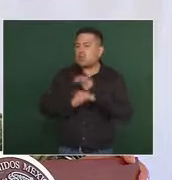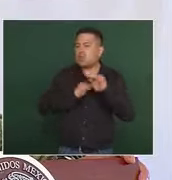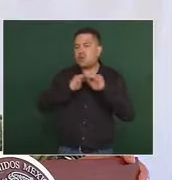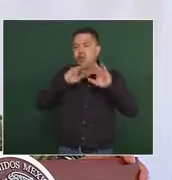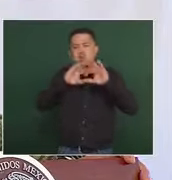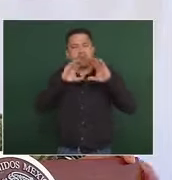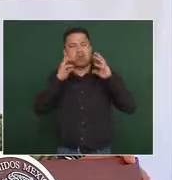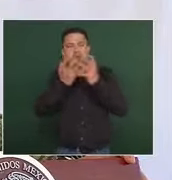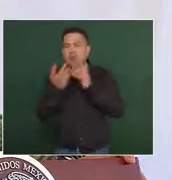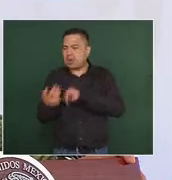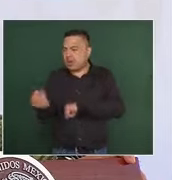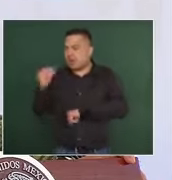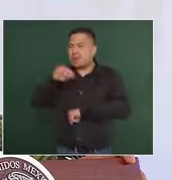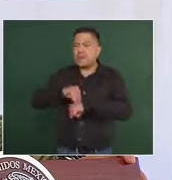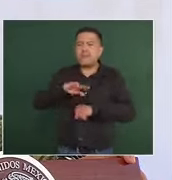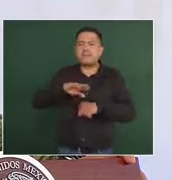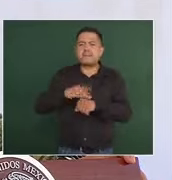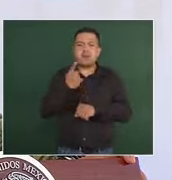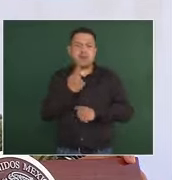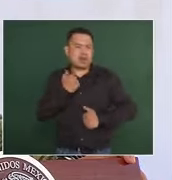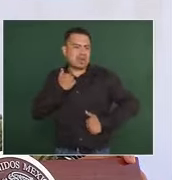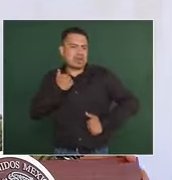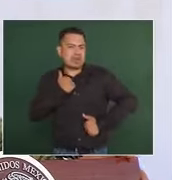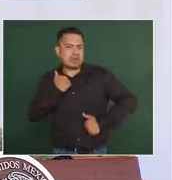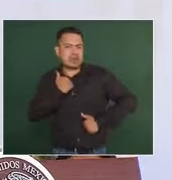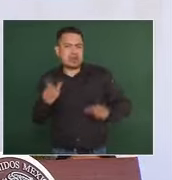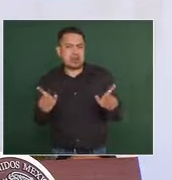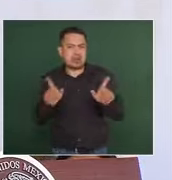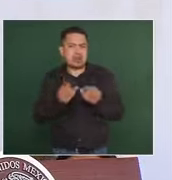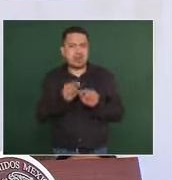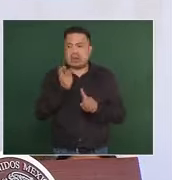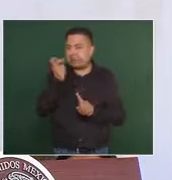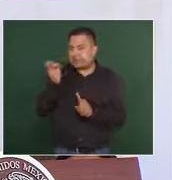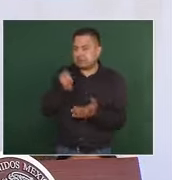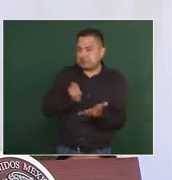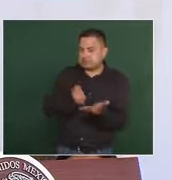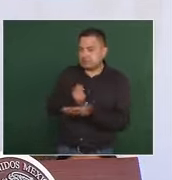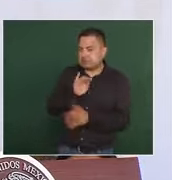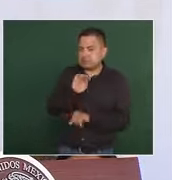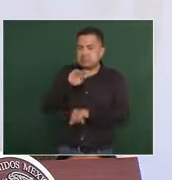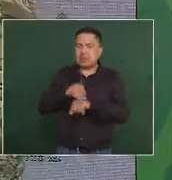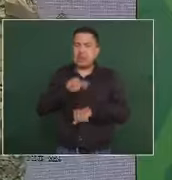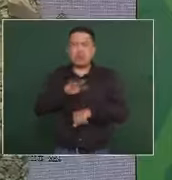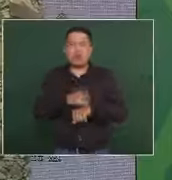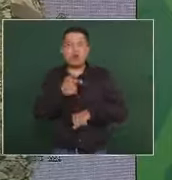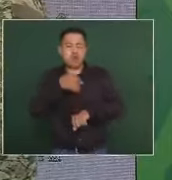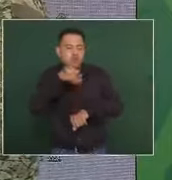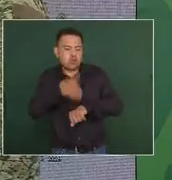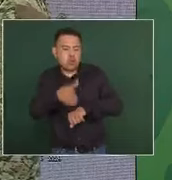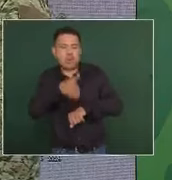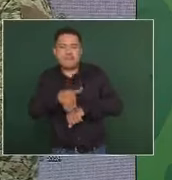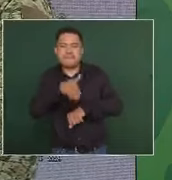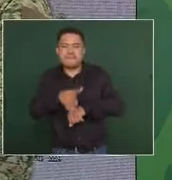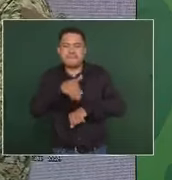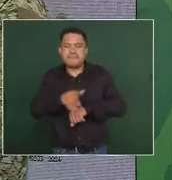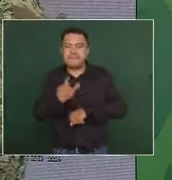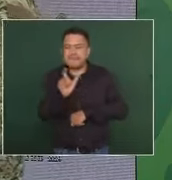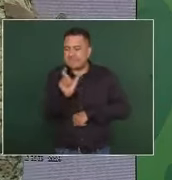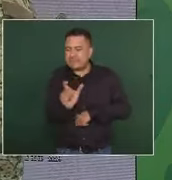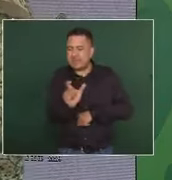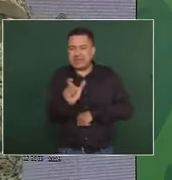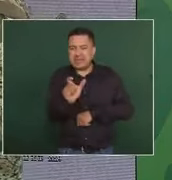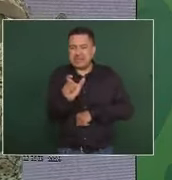es empleado por Fuerzas Armadas. Y esto se determina por el calibre, por los calibres, por